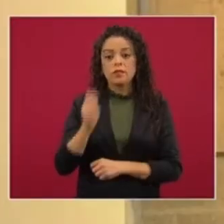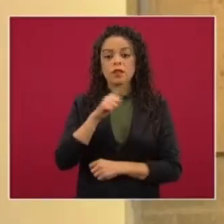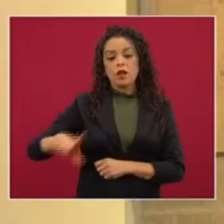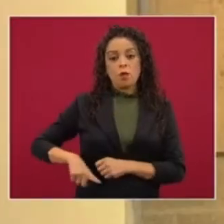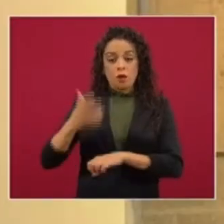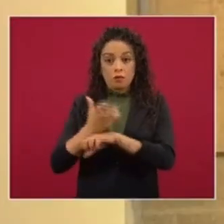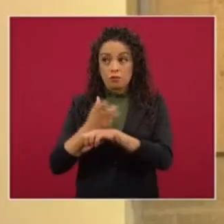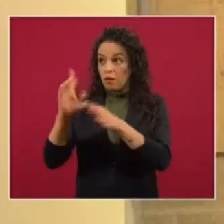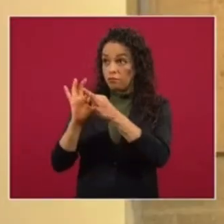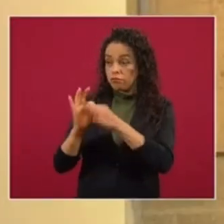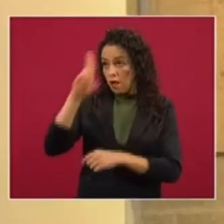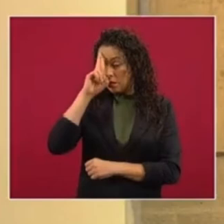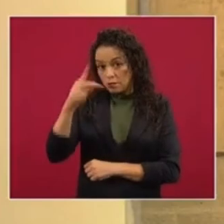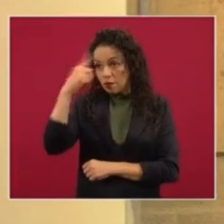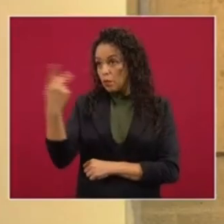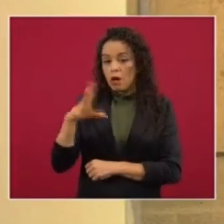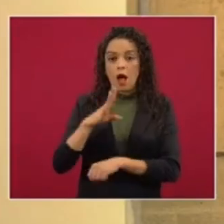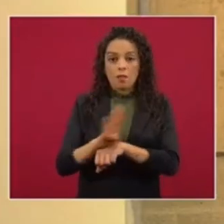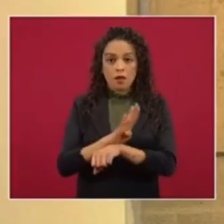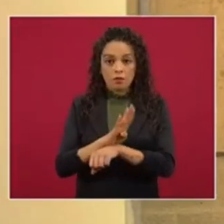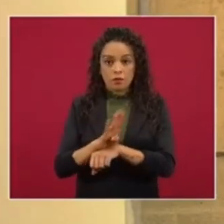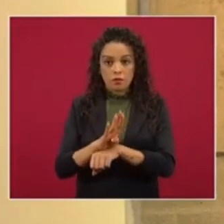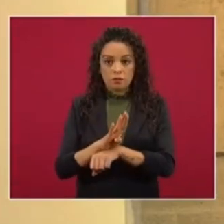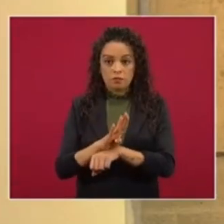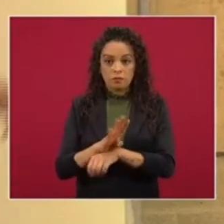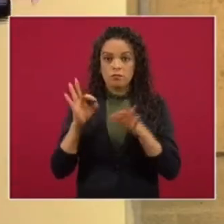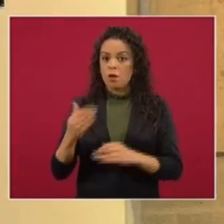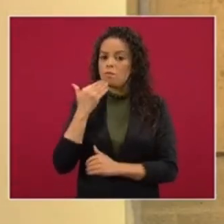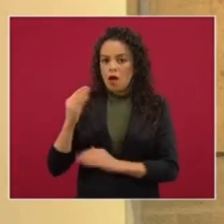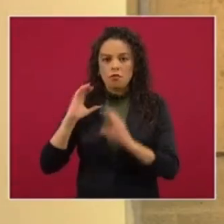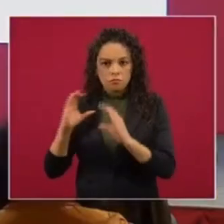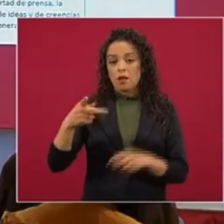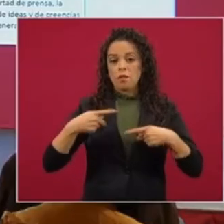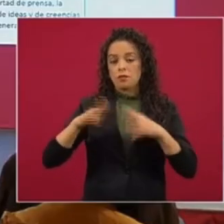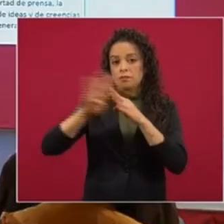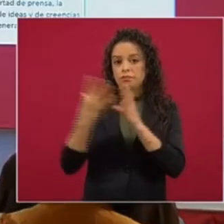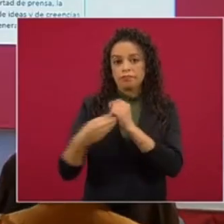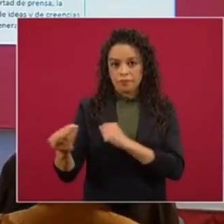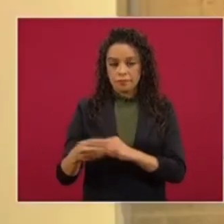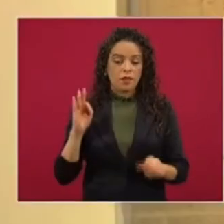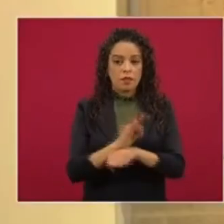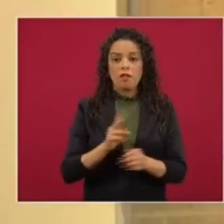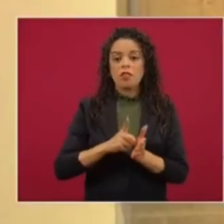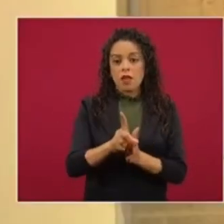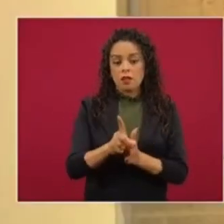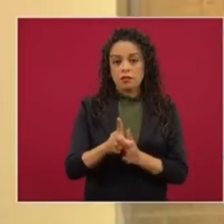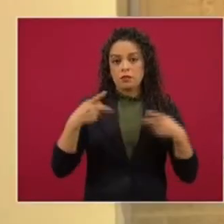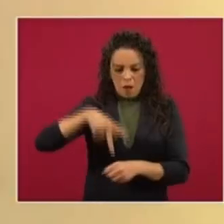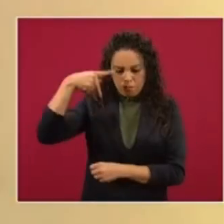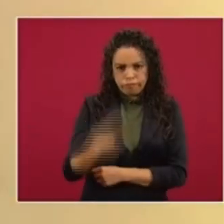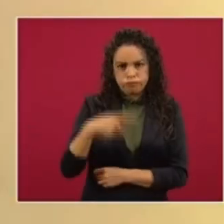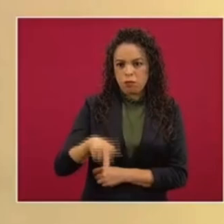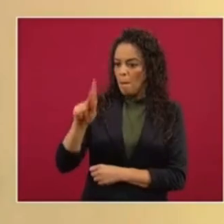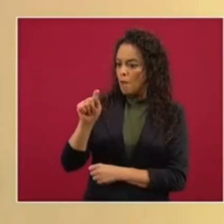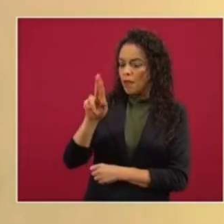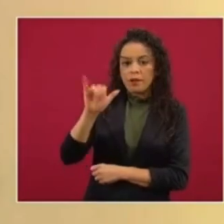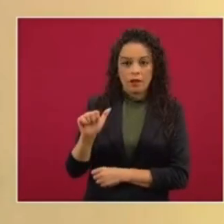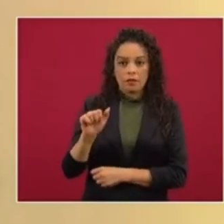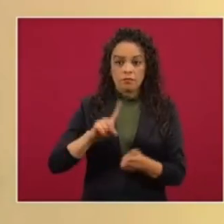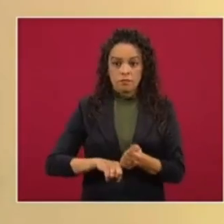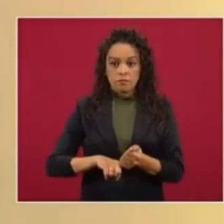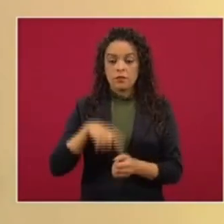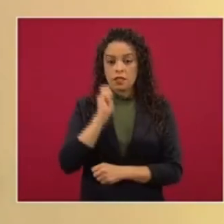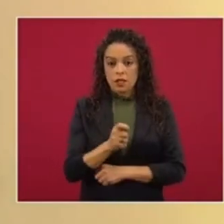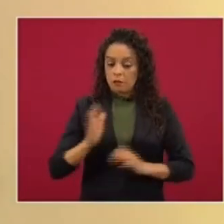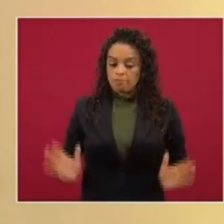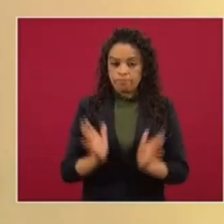Estados Unidos será de respeto, beneficio mutuo y buena vecindad. Cumplido. Vamos a defender los derechos de nuestros paisanos. Cumplido. Promoveremos el bienestar material